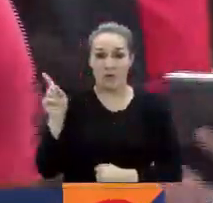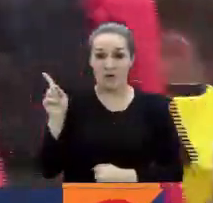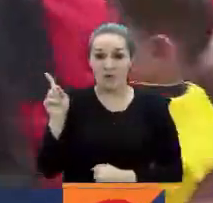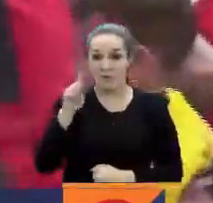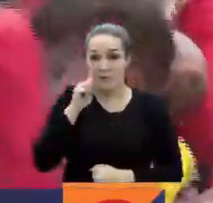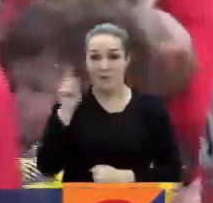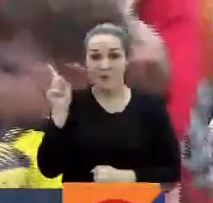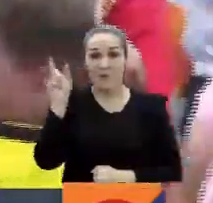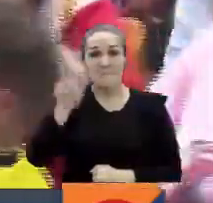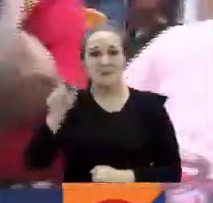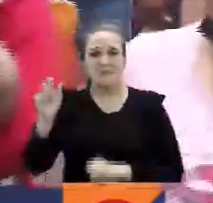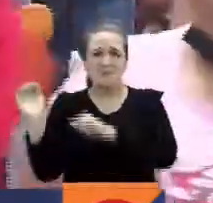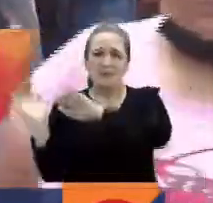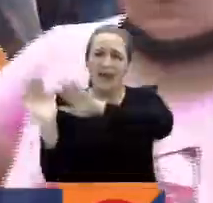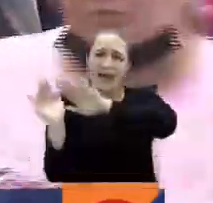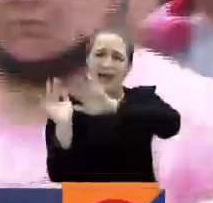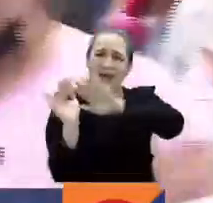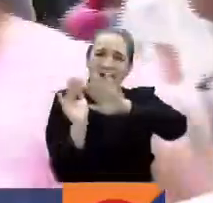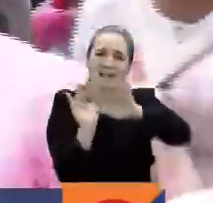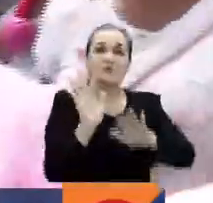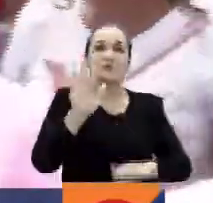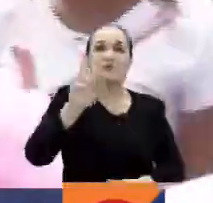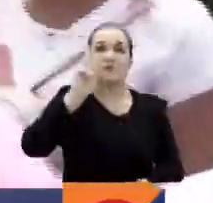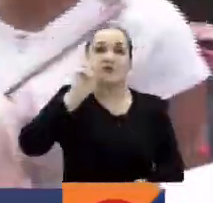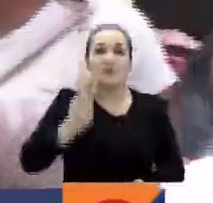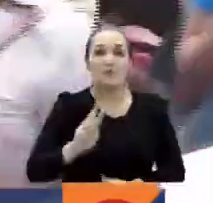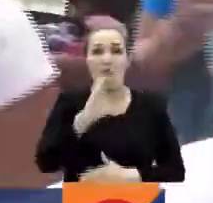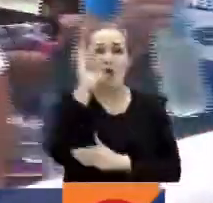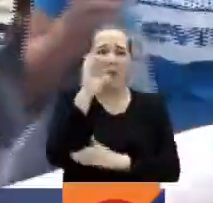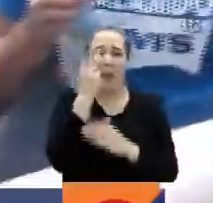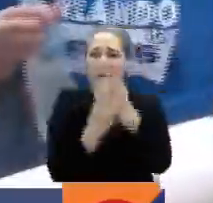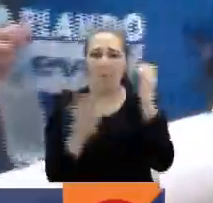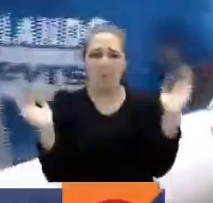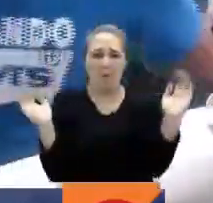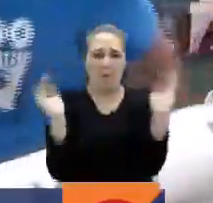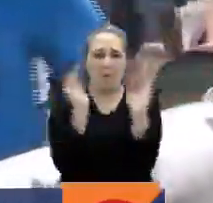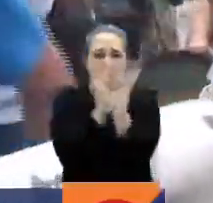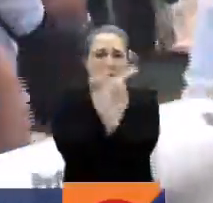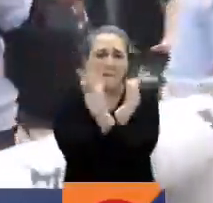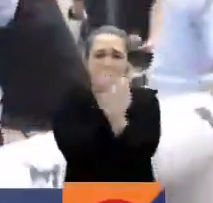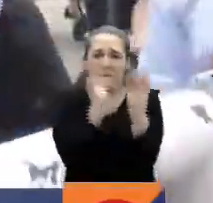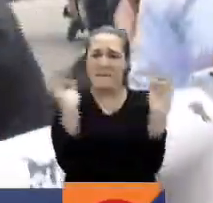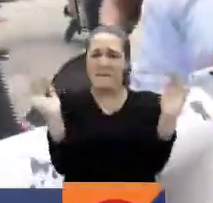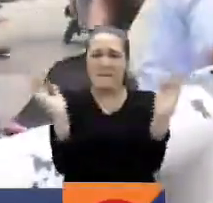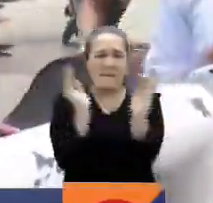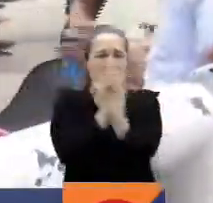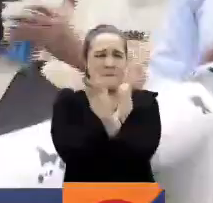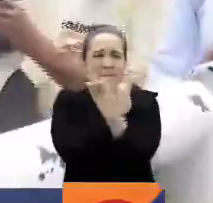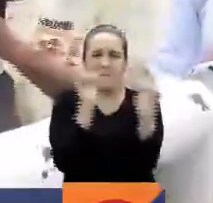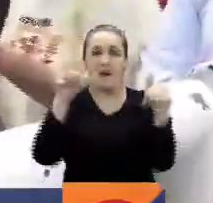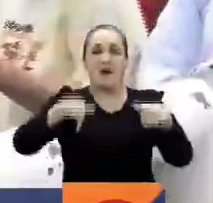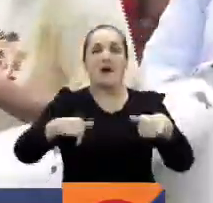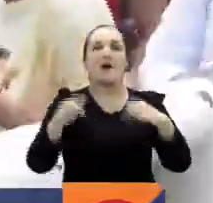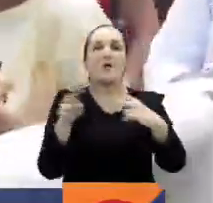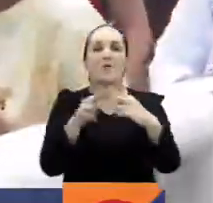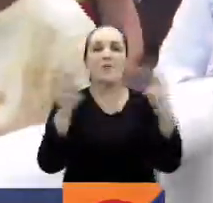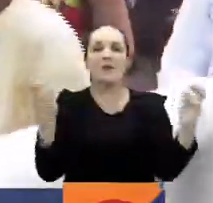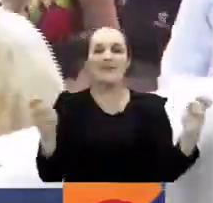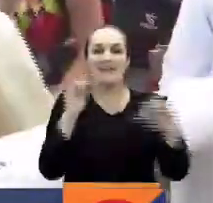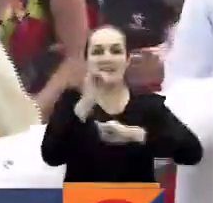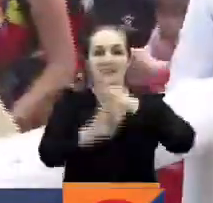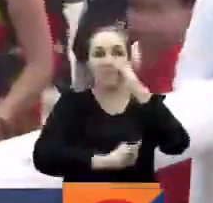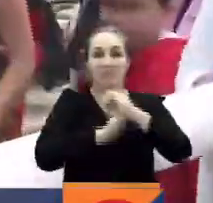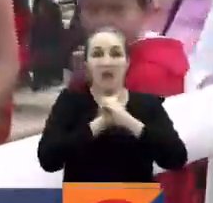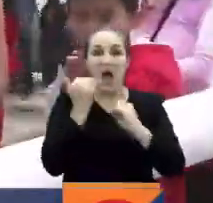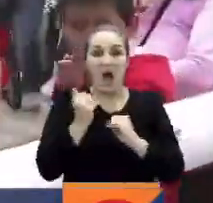imagen. Cientos de ciudadanos a esta hora, tanto colombianos como venezolanos, atraviesan este puente internacional Simón Bolívar. Ya no tendrán que